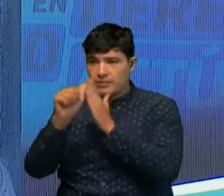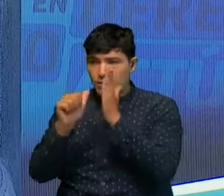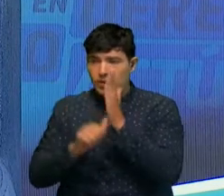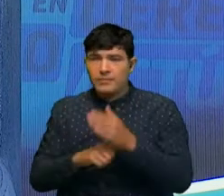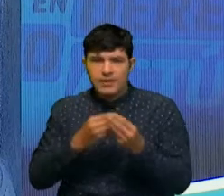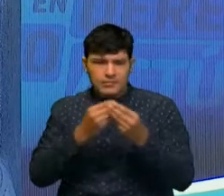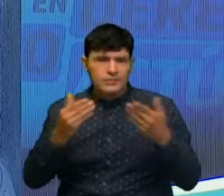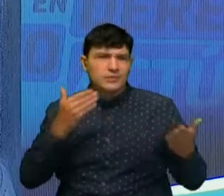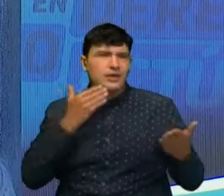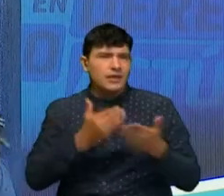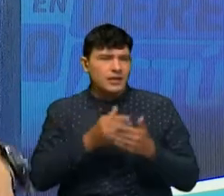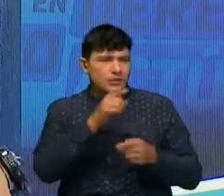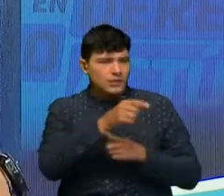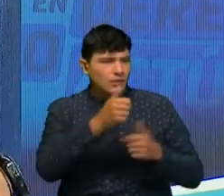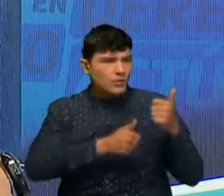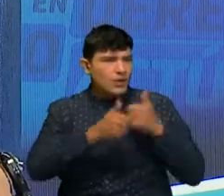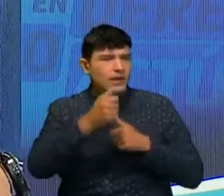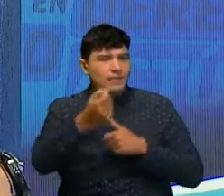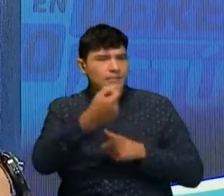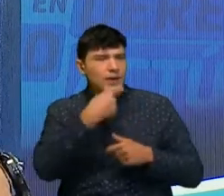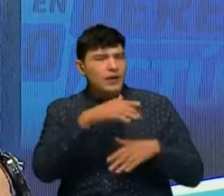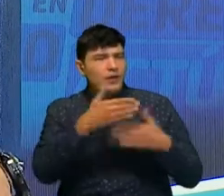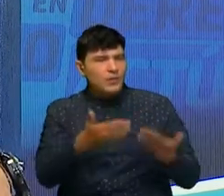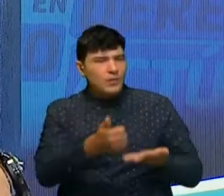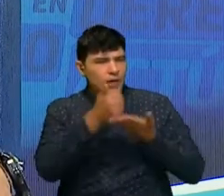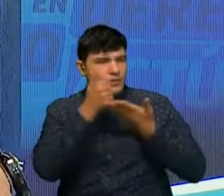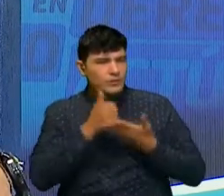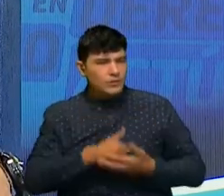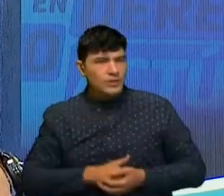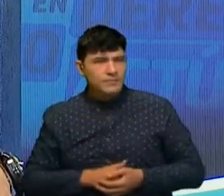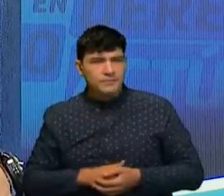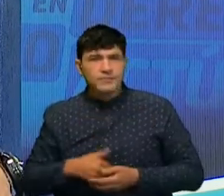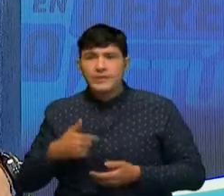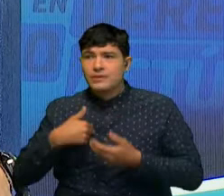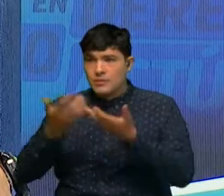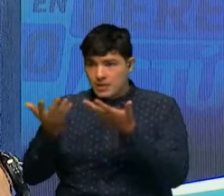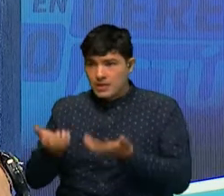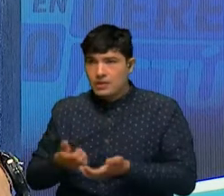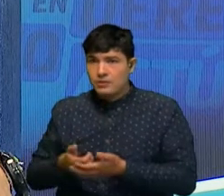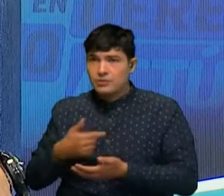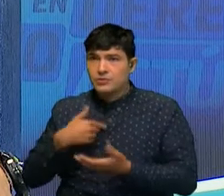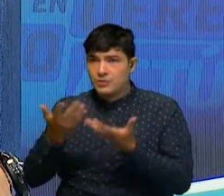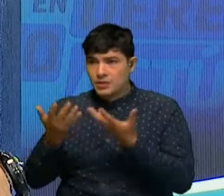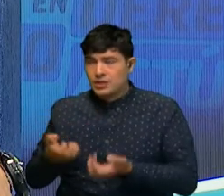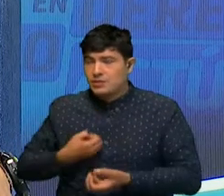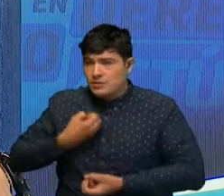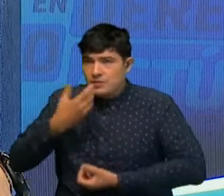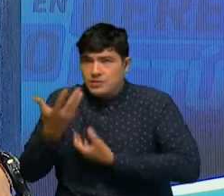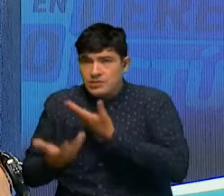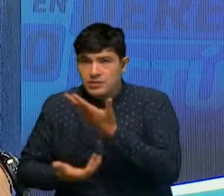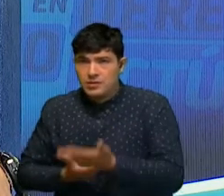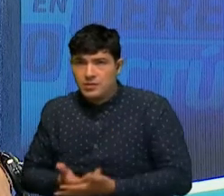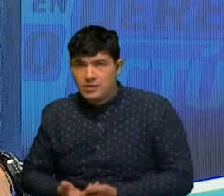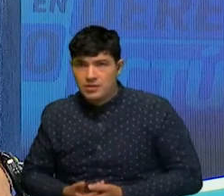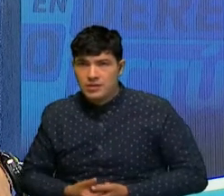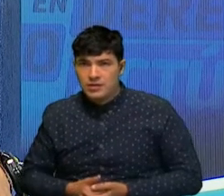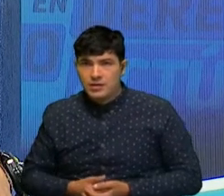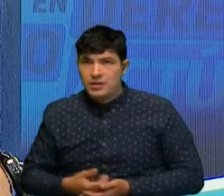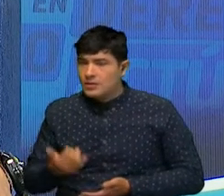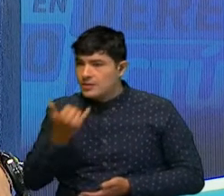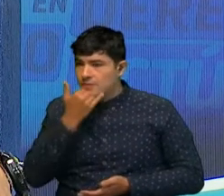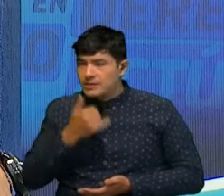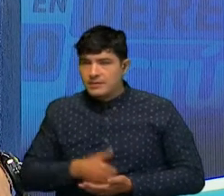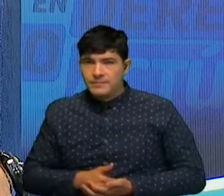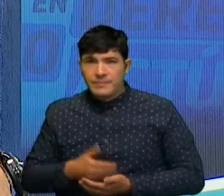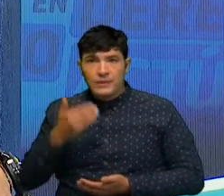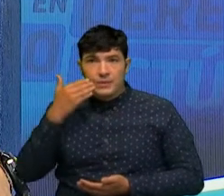Muchas gracias, don Joaquín. ¿Cuál es su inquietud? ¿Cómo le podemos ayudar? Yo quería expresarles esto. Resulta y pasa